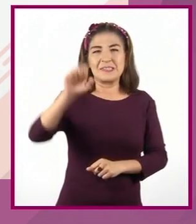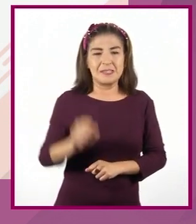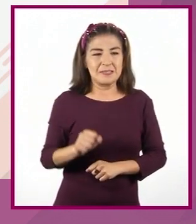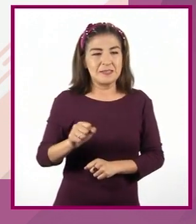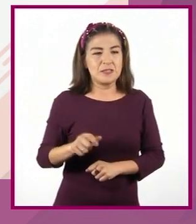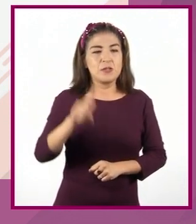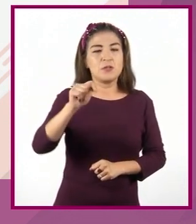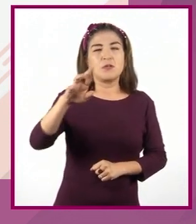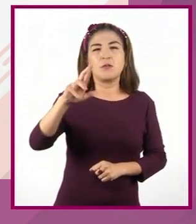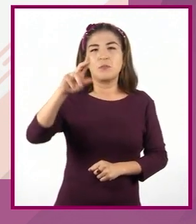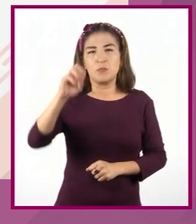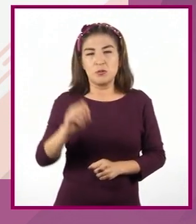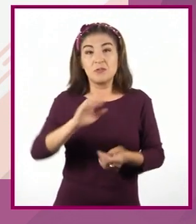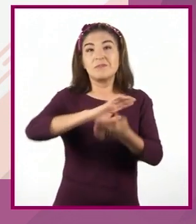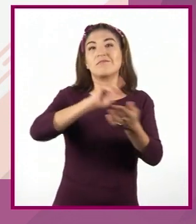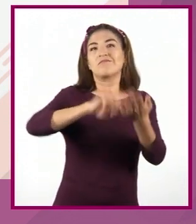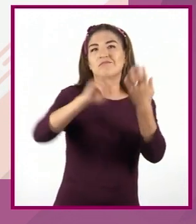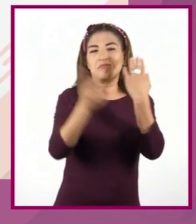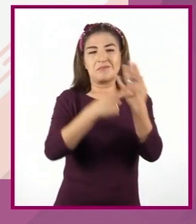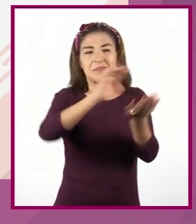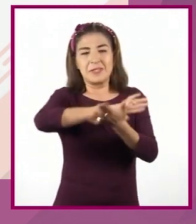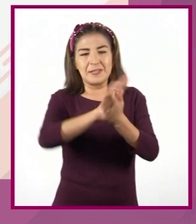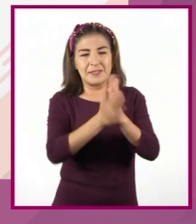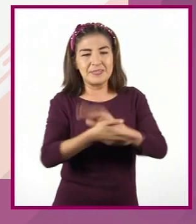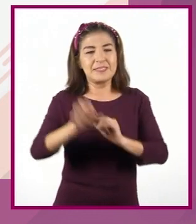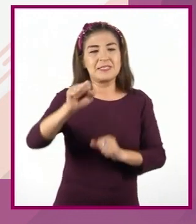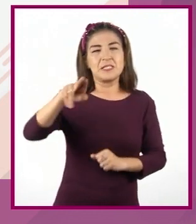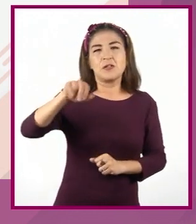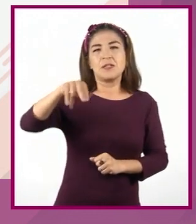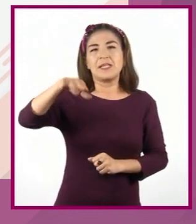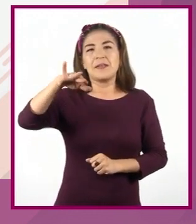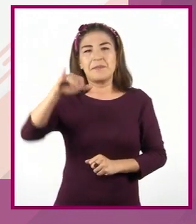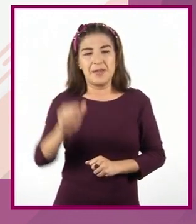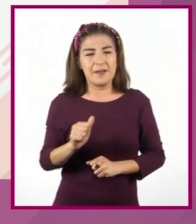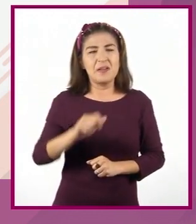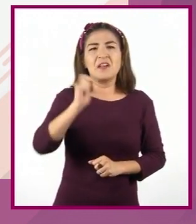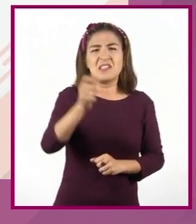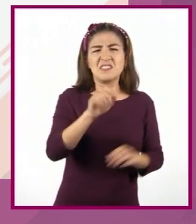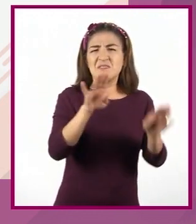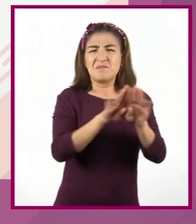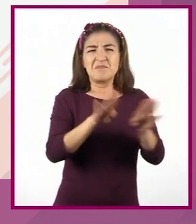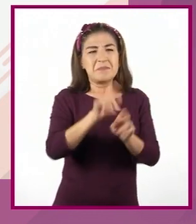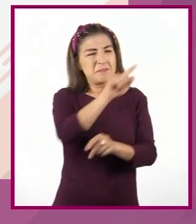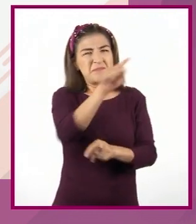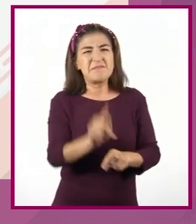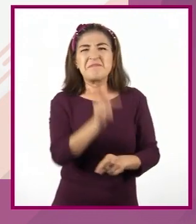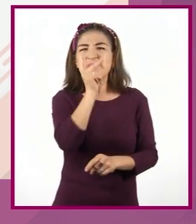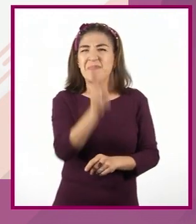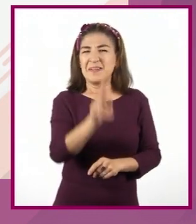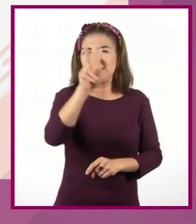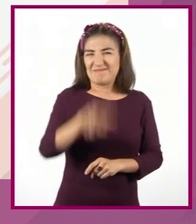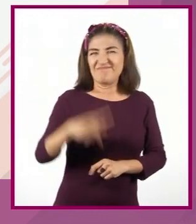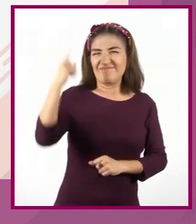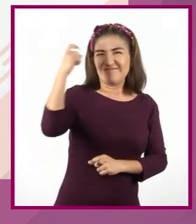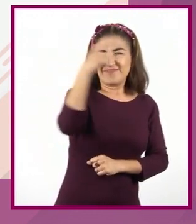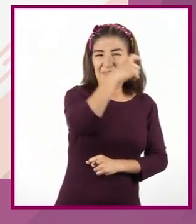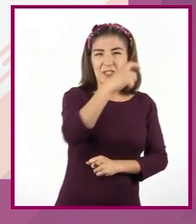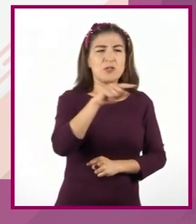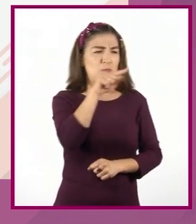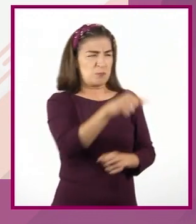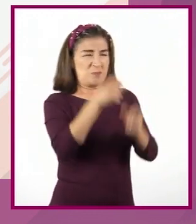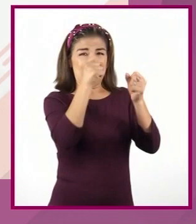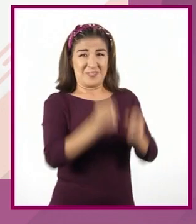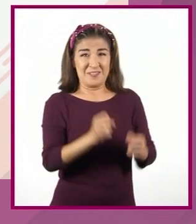tropos, metáfora, sinonimia y sinécdoque. Todo eso suena muy complicado, profesora. ¿Está segura